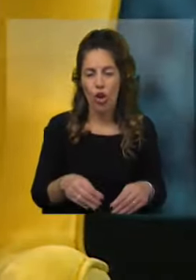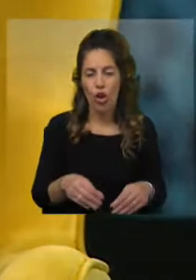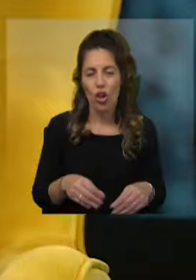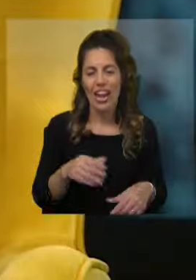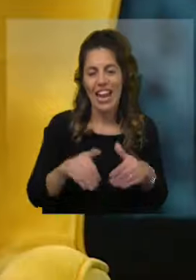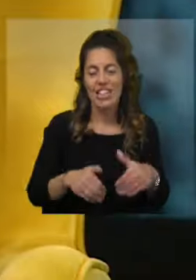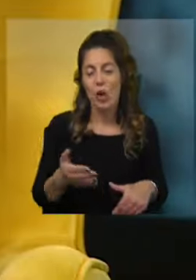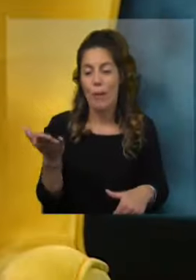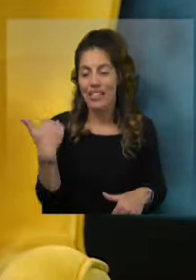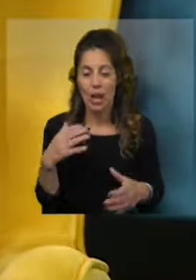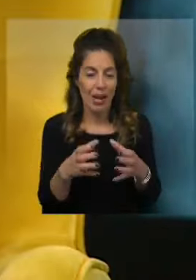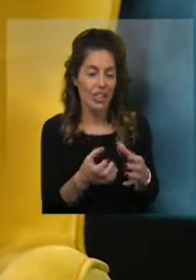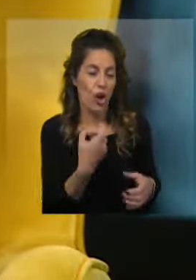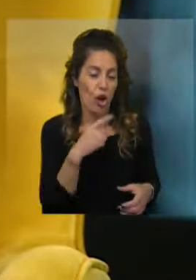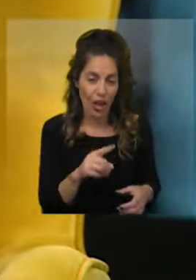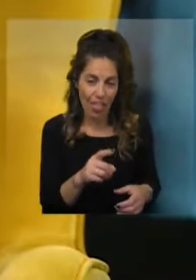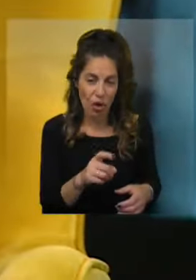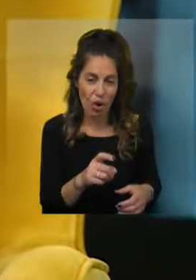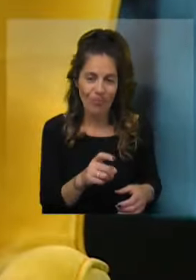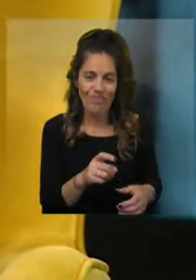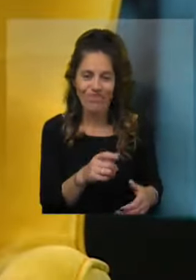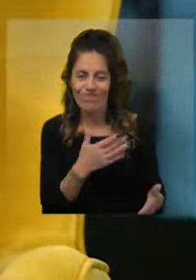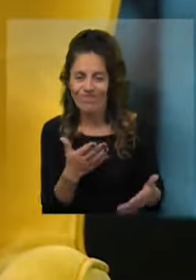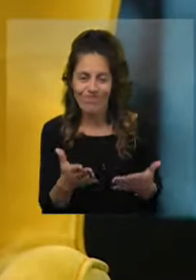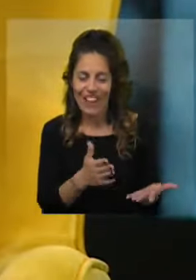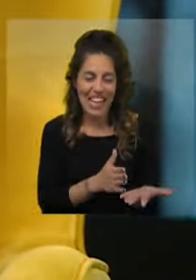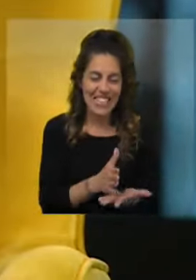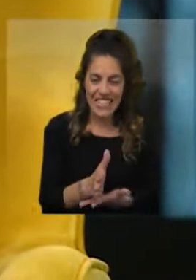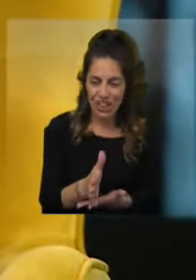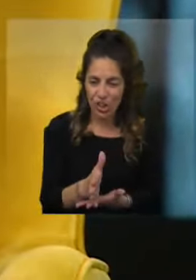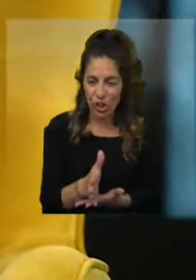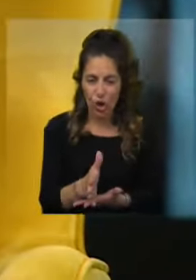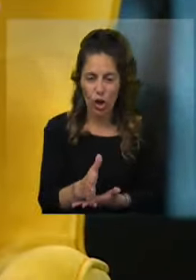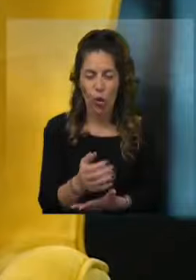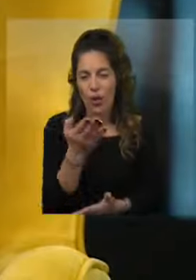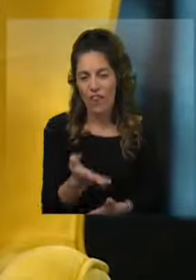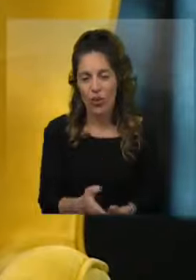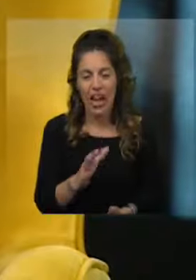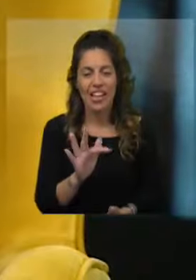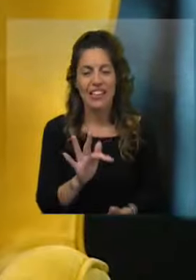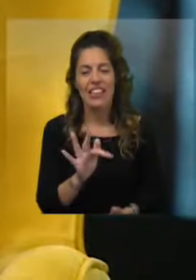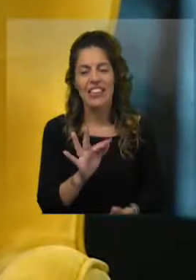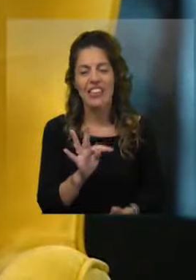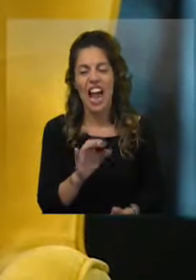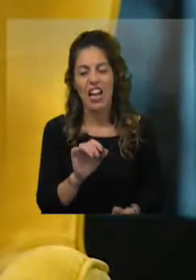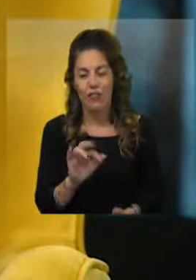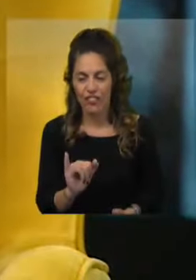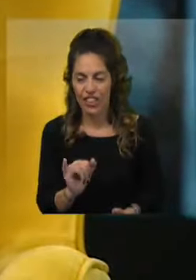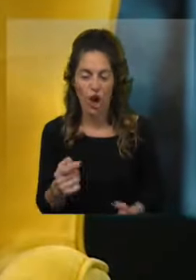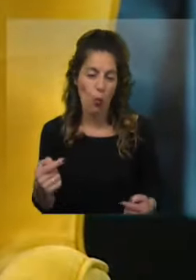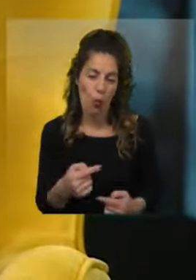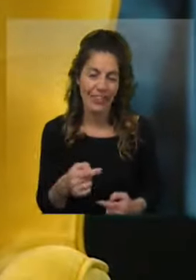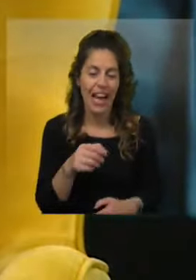elección pasada el partido Colorado estaba un poco más al centro por decirlo una manera con una figura de talv que era claramente opuesta y que quizás ese